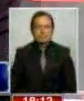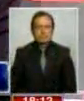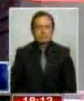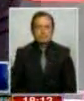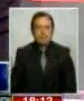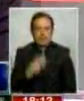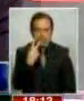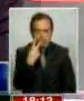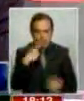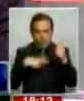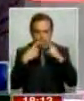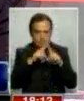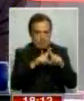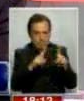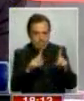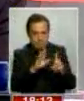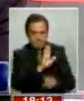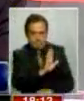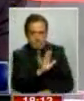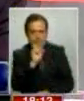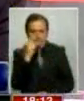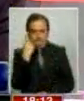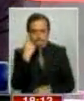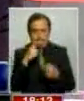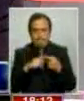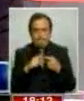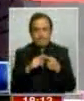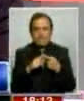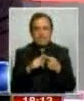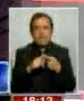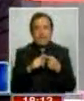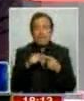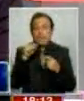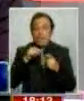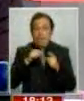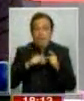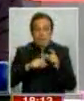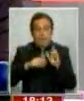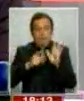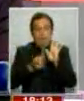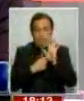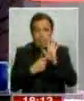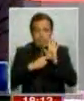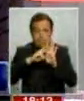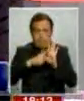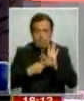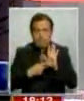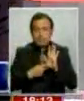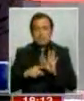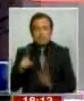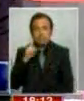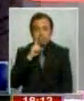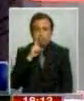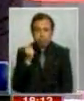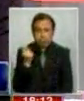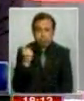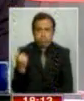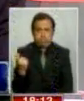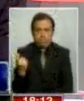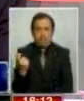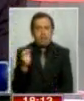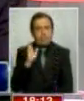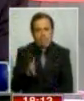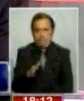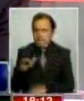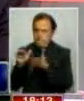Son dos cosas distintas. Primero, la columna vertebral de nuestra reforma hace de que efectivamente los que tienen más paguen proporcionalmente más,